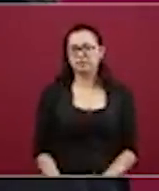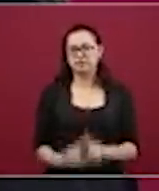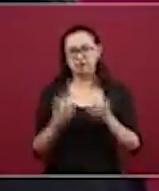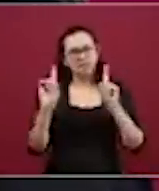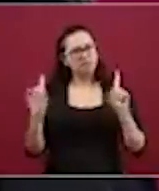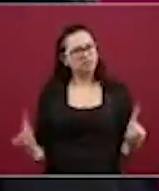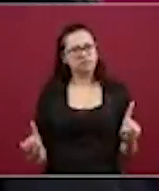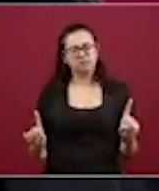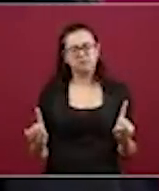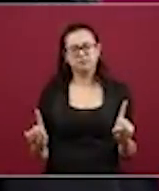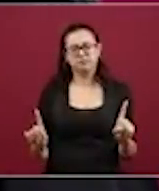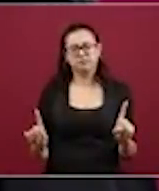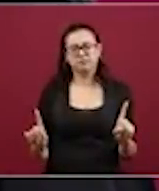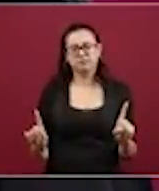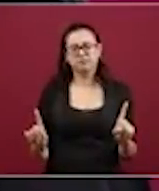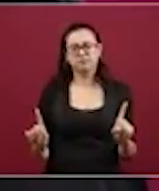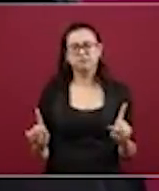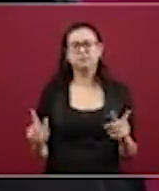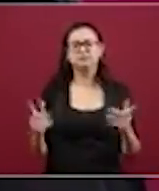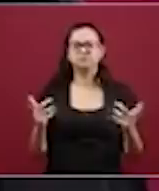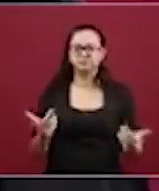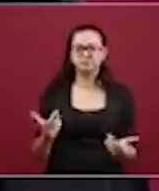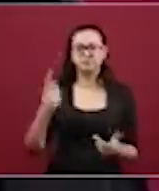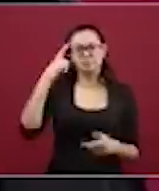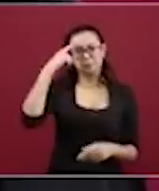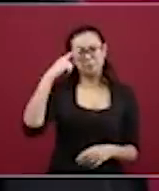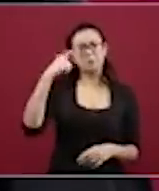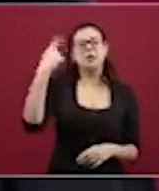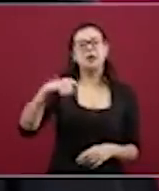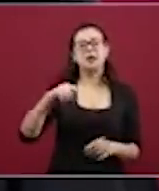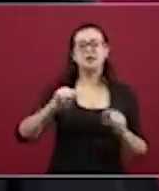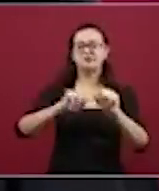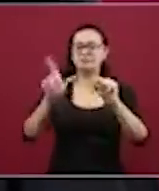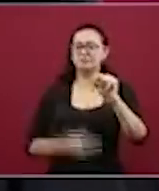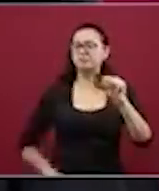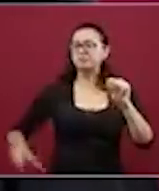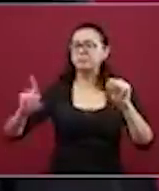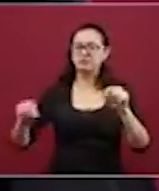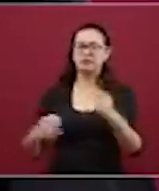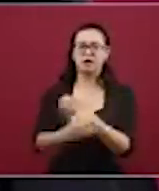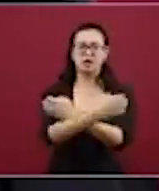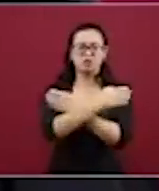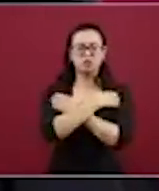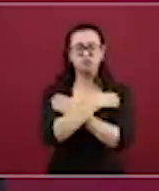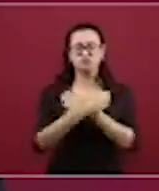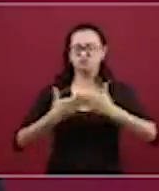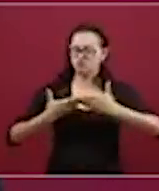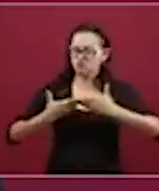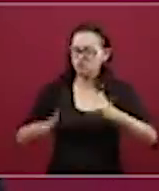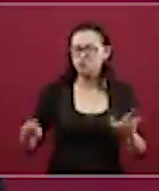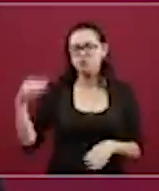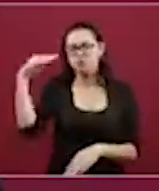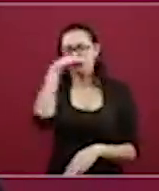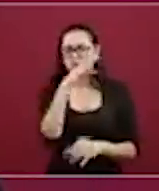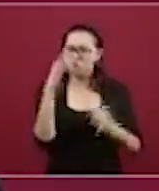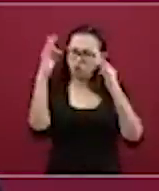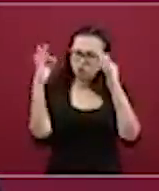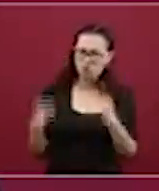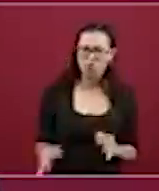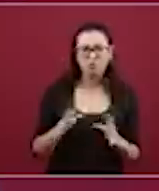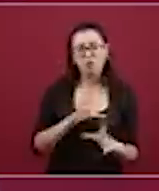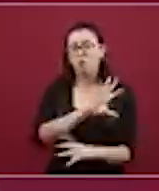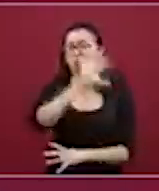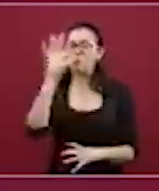distinta, para hacer valer la educación pública, gratuita, de calidad, en todos los